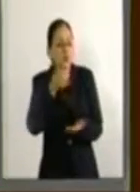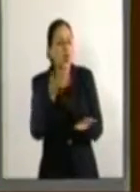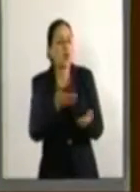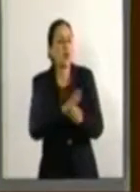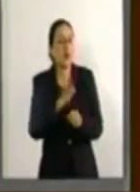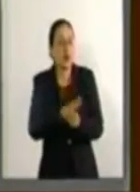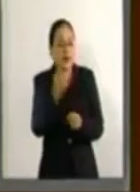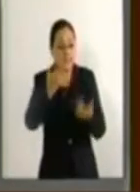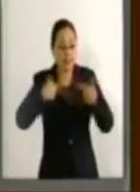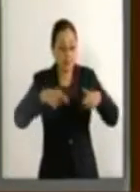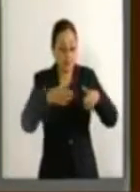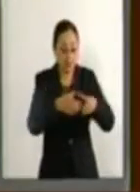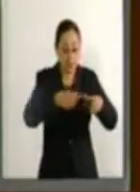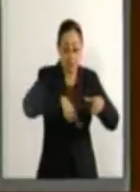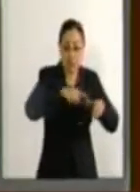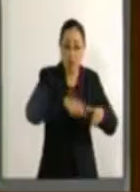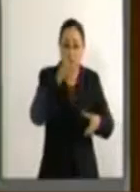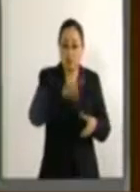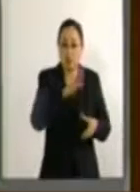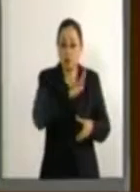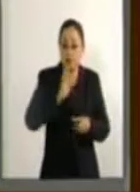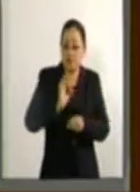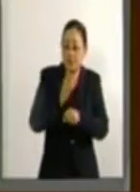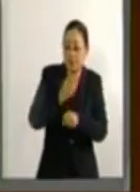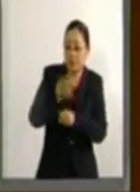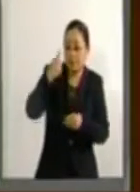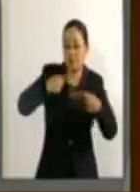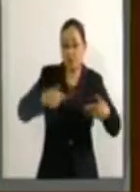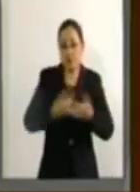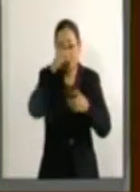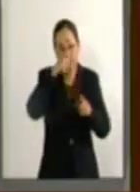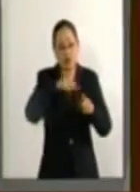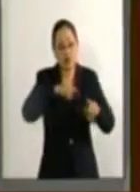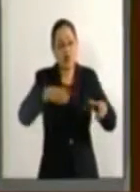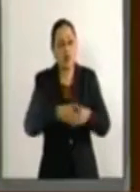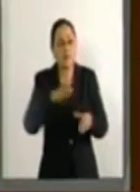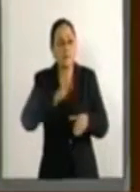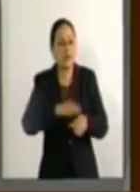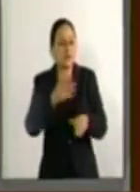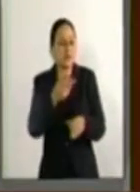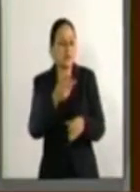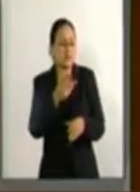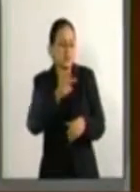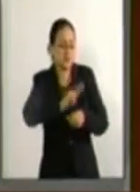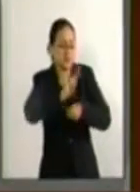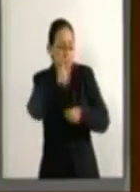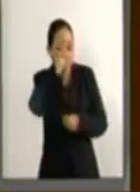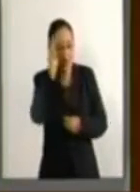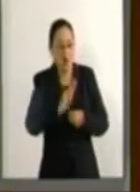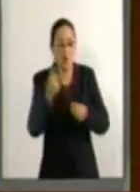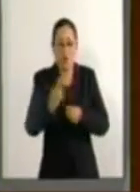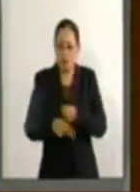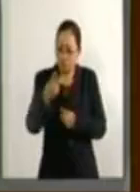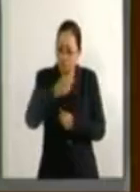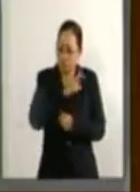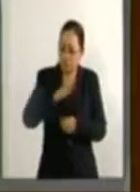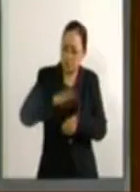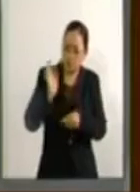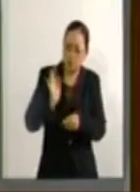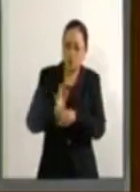esta representación en una auténtica defensoría de los mexicanos, en especial de los más vulnerables. La